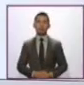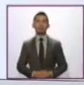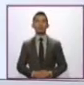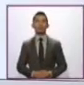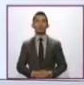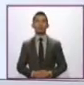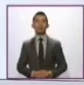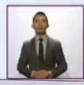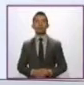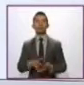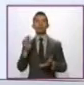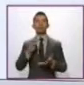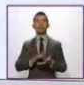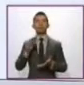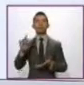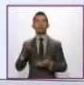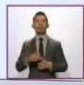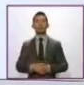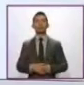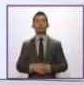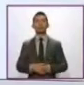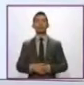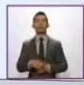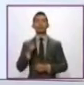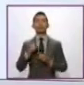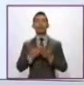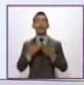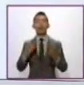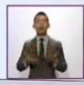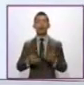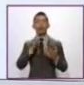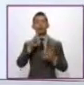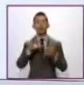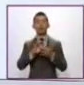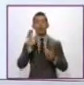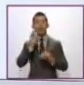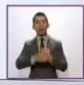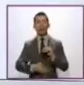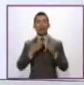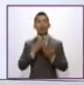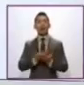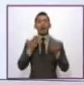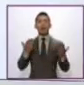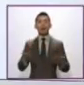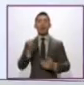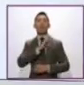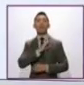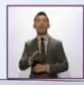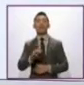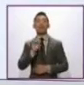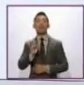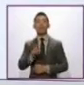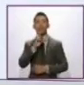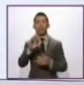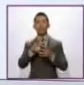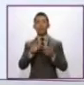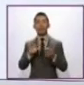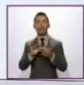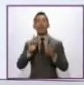Gracias, gracias, candidato. Y así hemos concluido esta ronda de réplica. Ahora van a poder solicitar el uso de la voz para